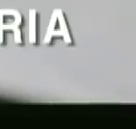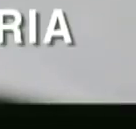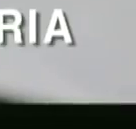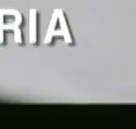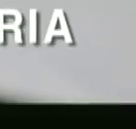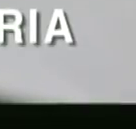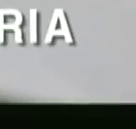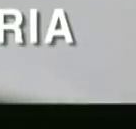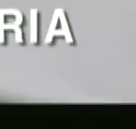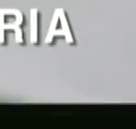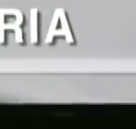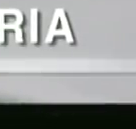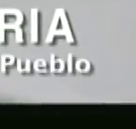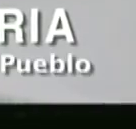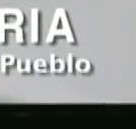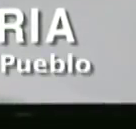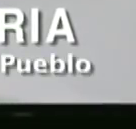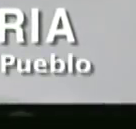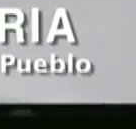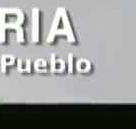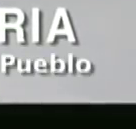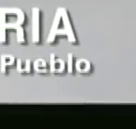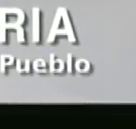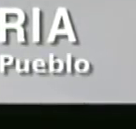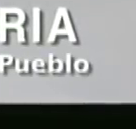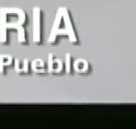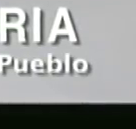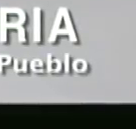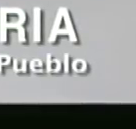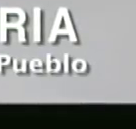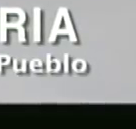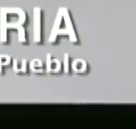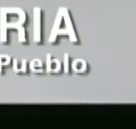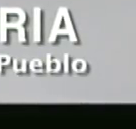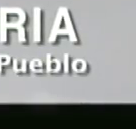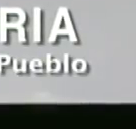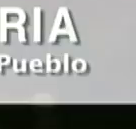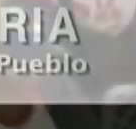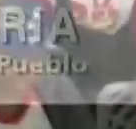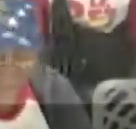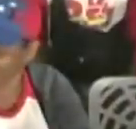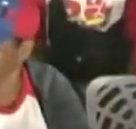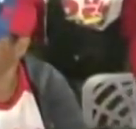Carnet de la Patria, victoria social para la protección del pueblo.